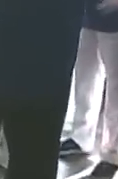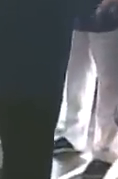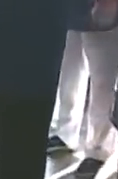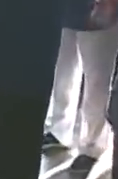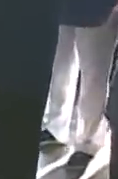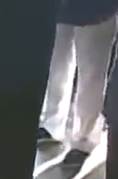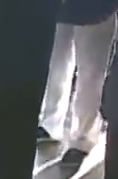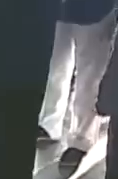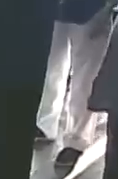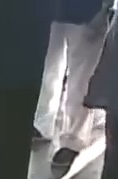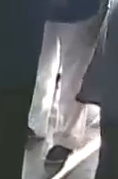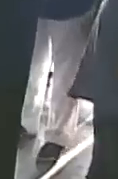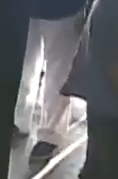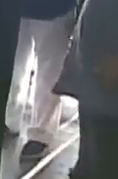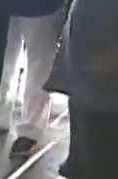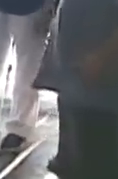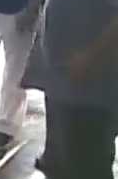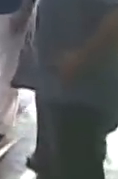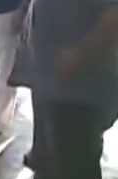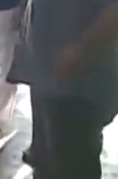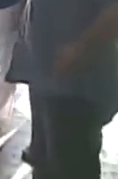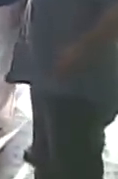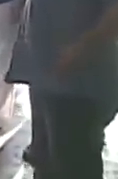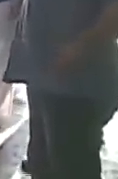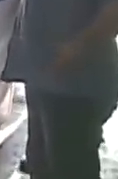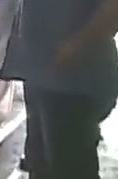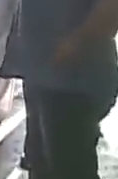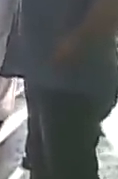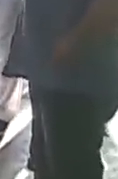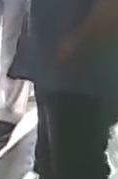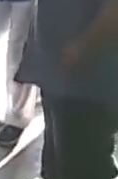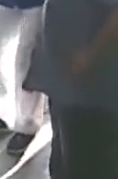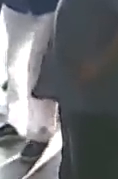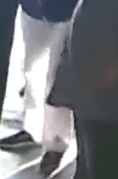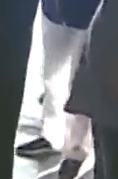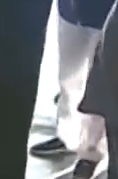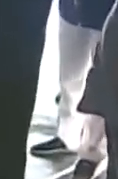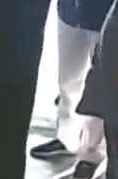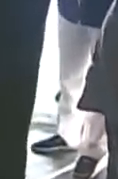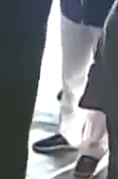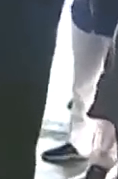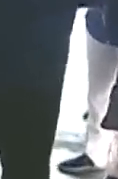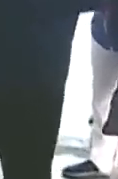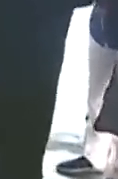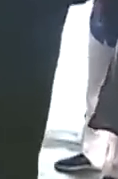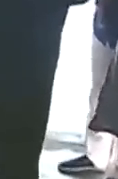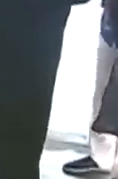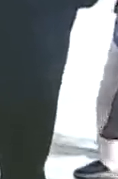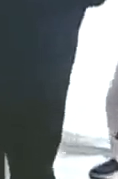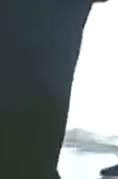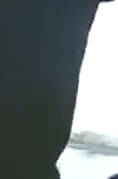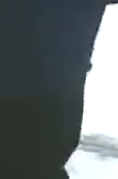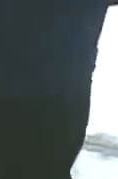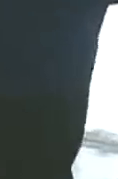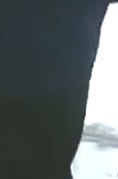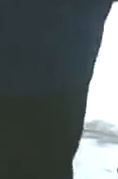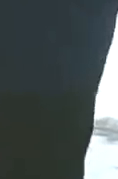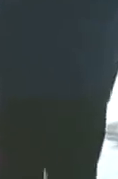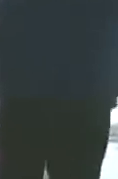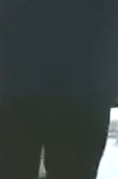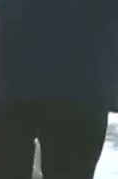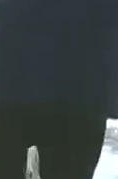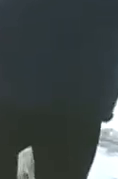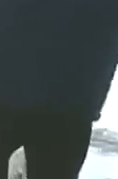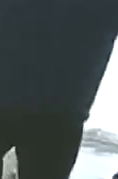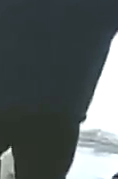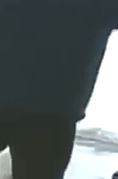2.400 consejos productivos de trabajadores y trabajadoras constituidos en el país, teniendo como objetivo continuar con la